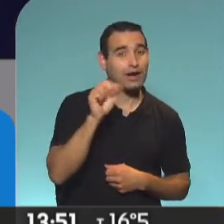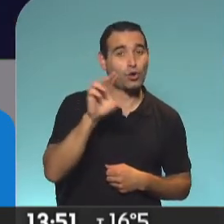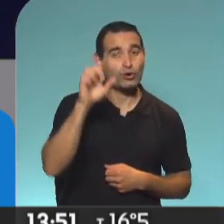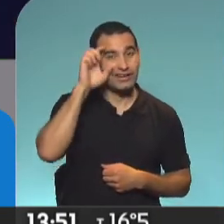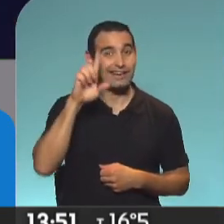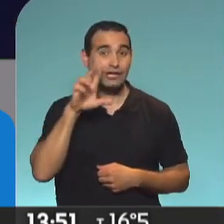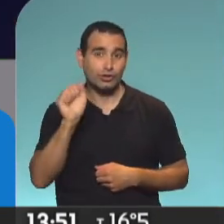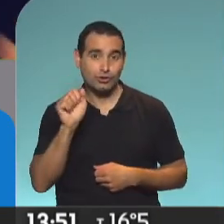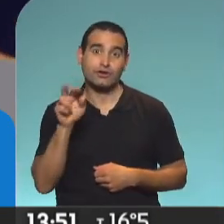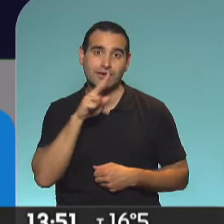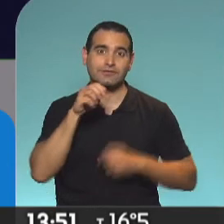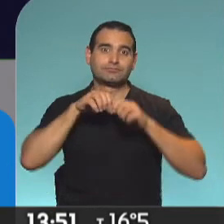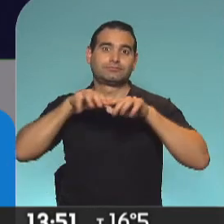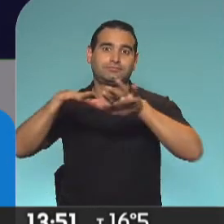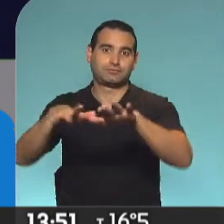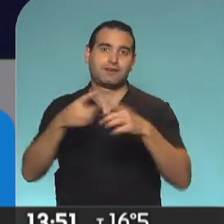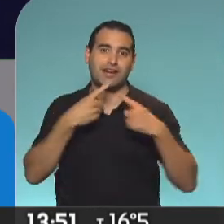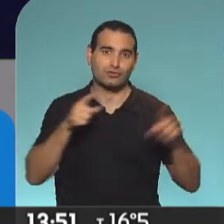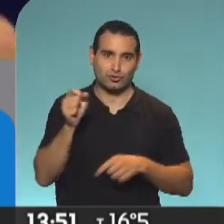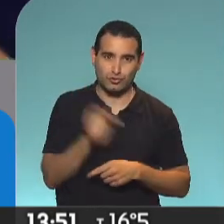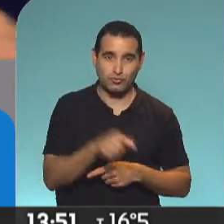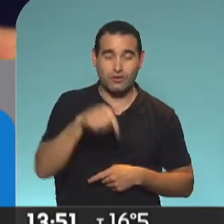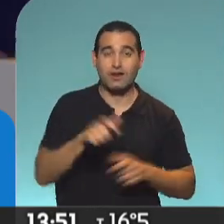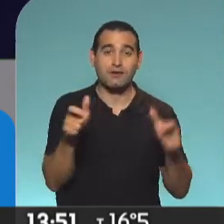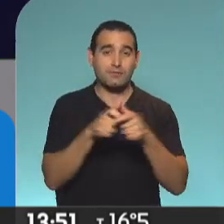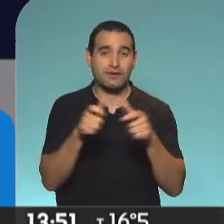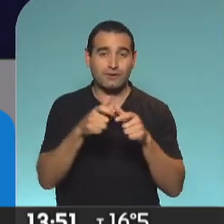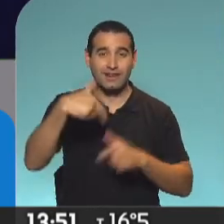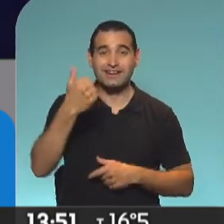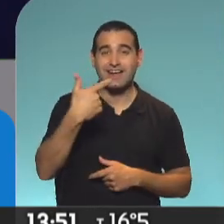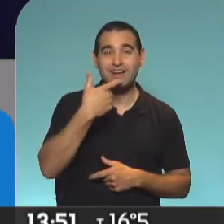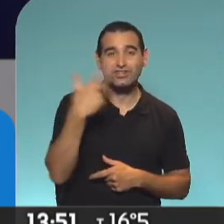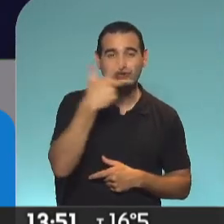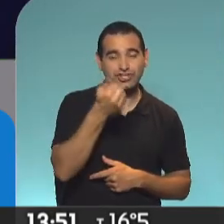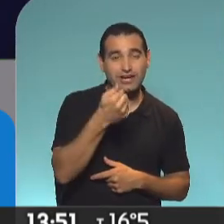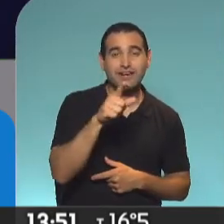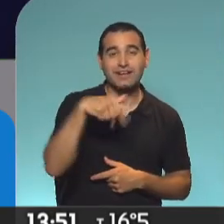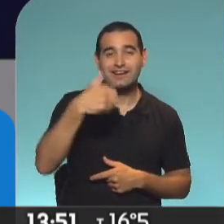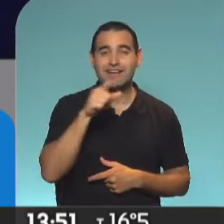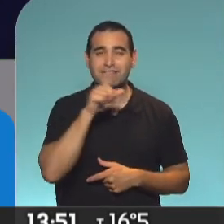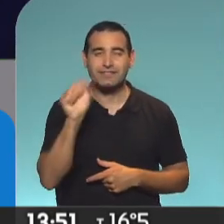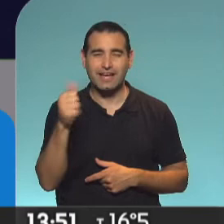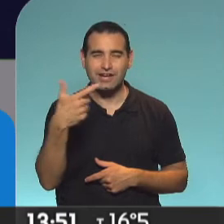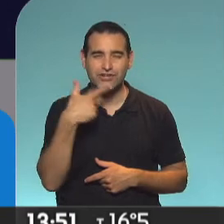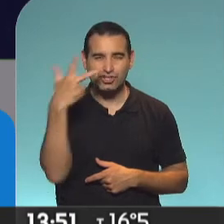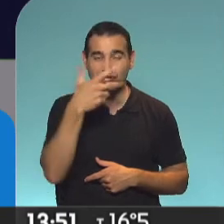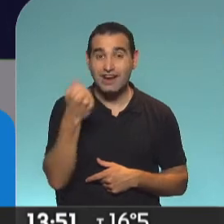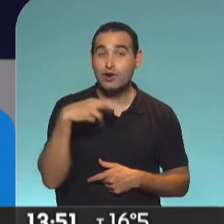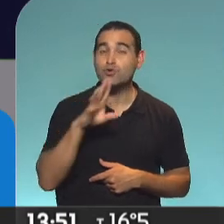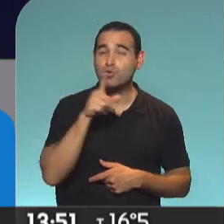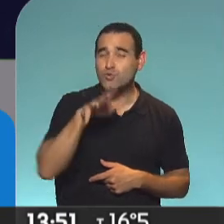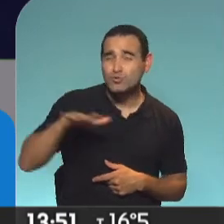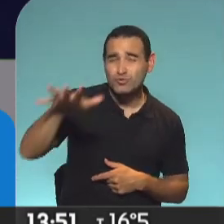difusora de la obra de Gilda, que en la película Naya Natalia se ve esto, que es fabuloso, cómo en toda Rusia